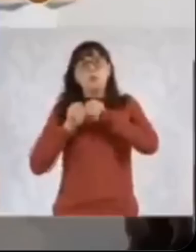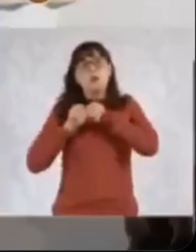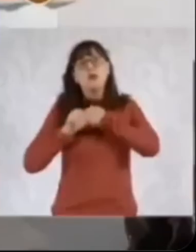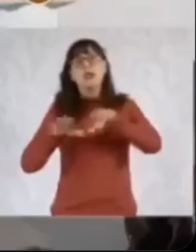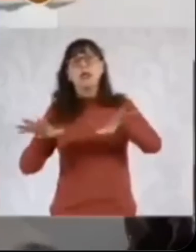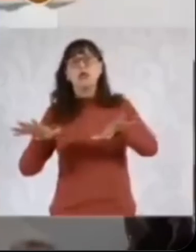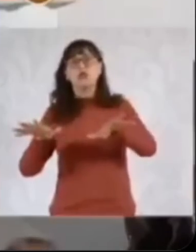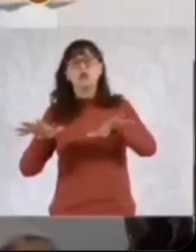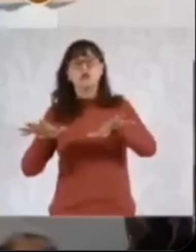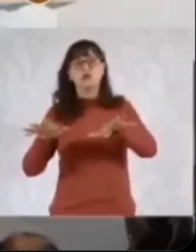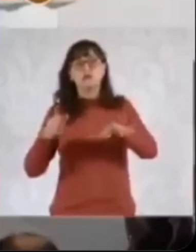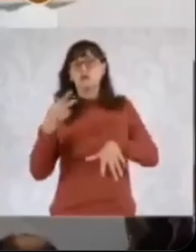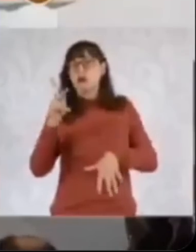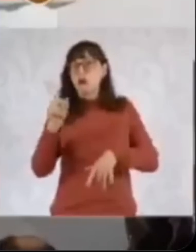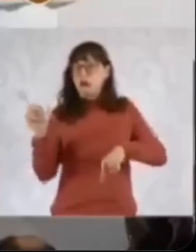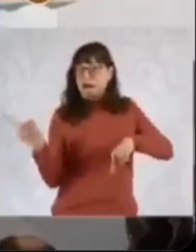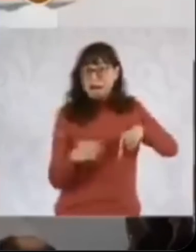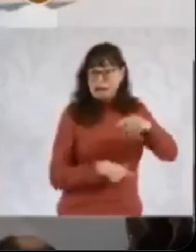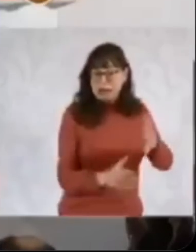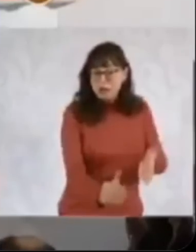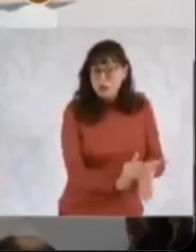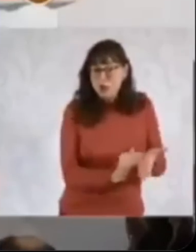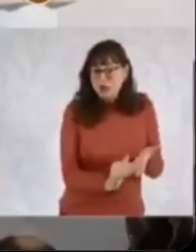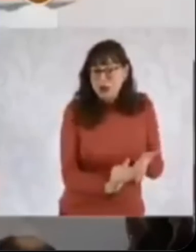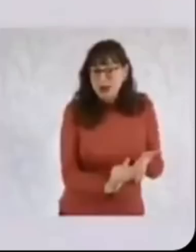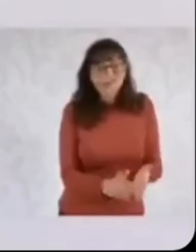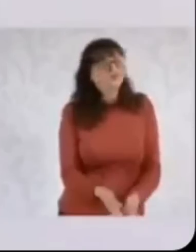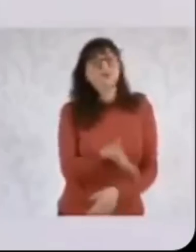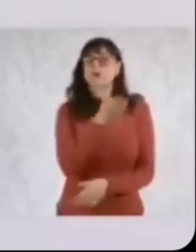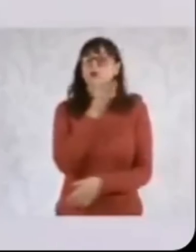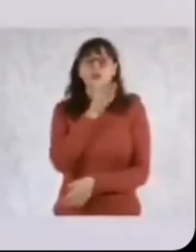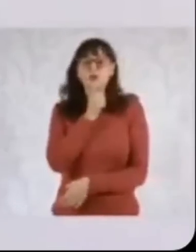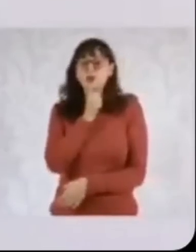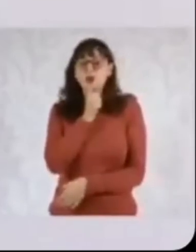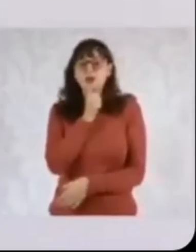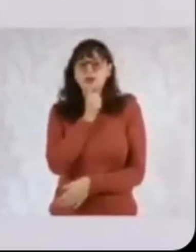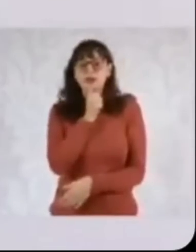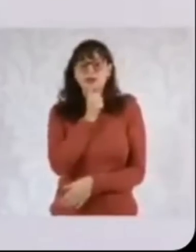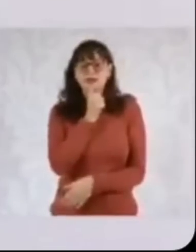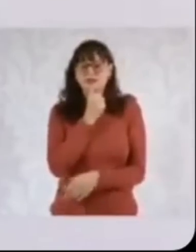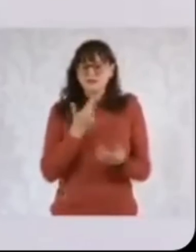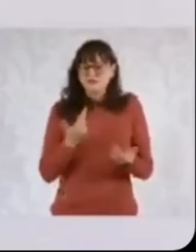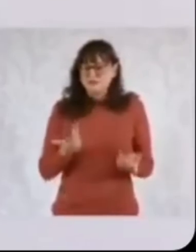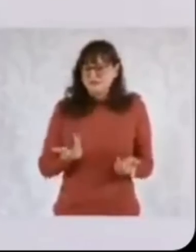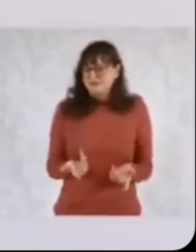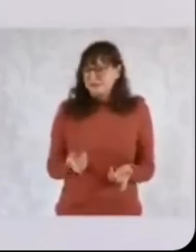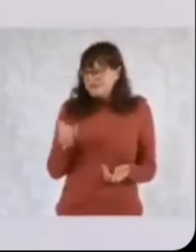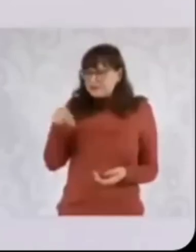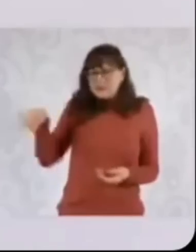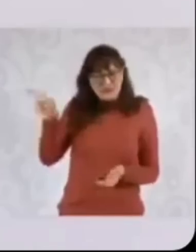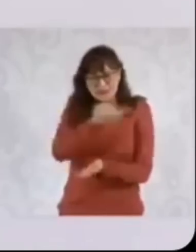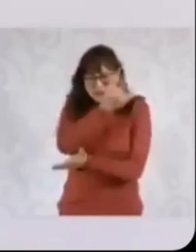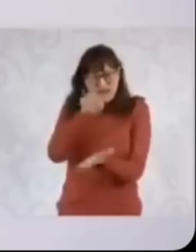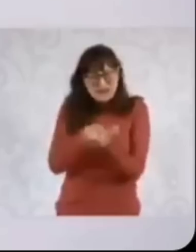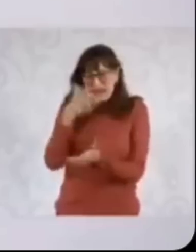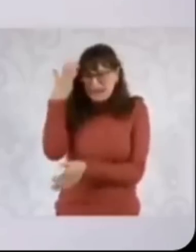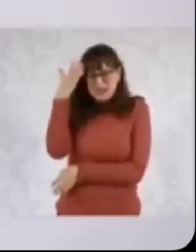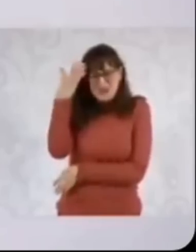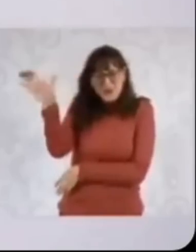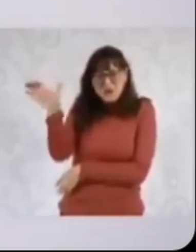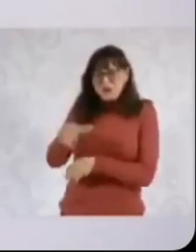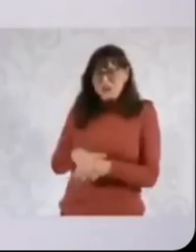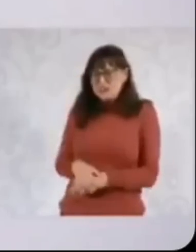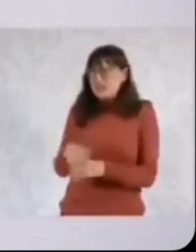presidenta. Amigos y amigas, y también vamos a ir a una provocación que le hicieron